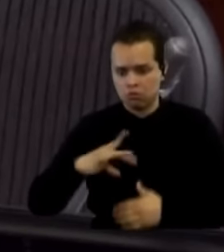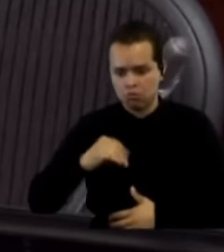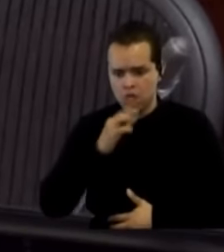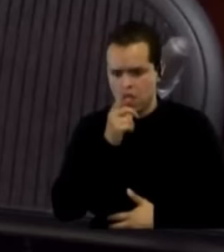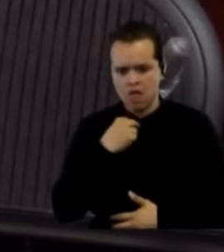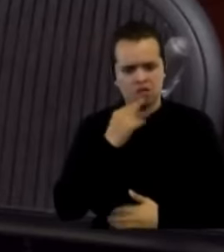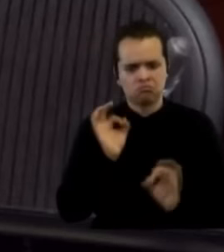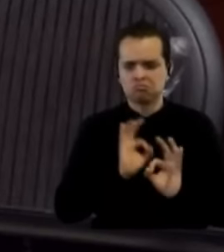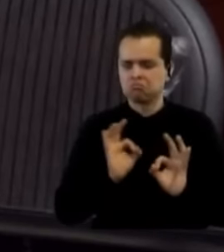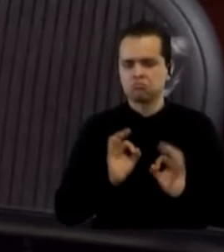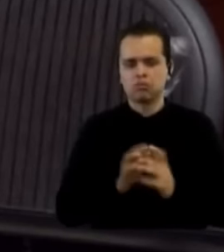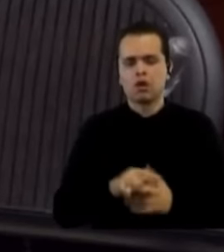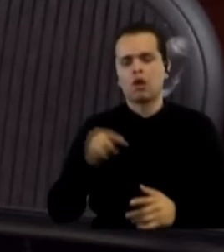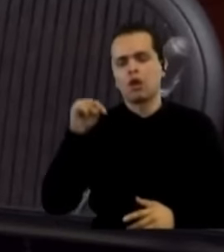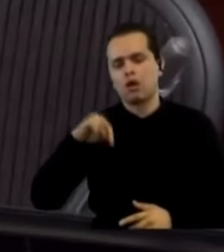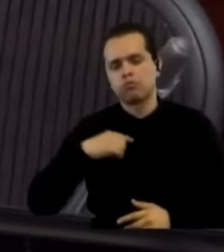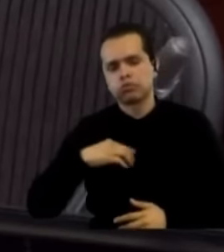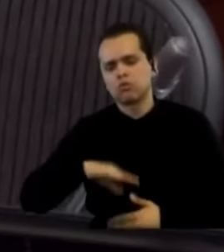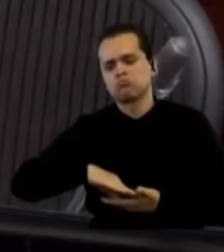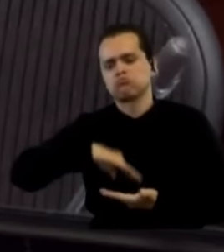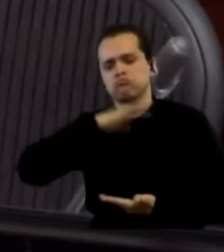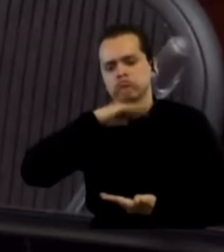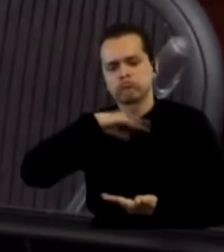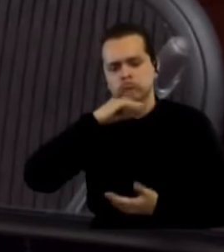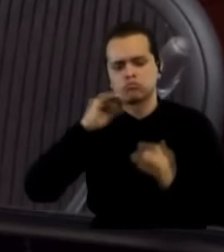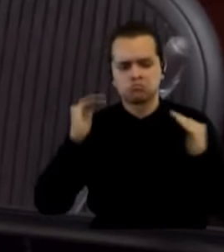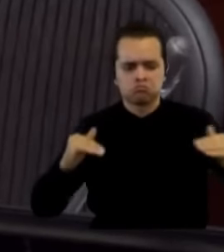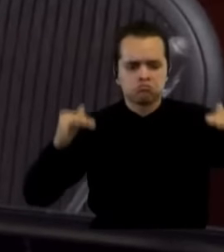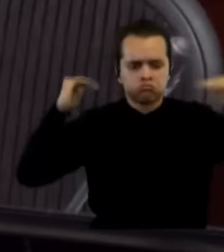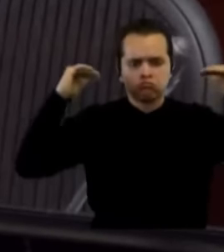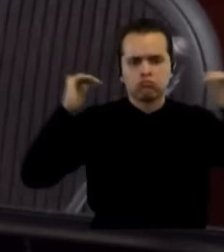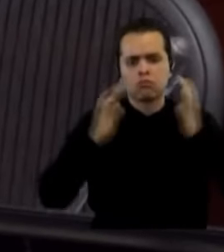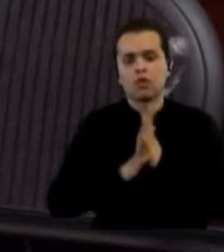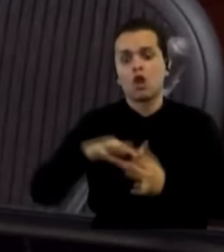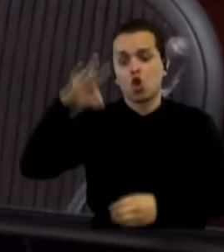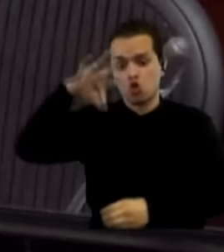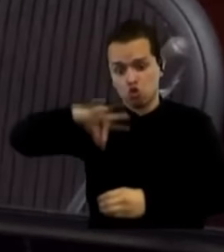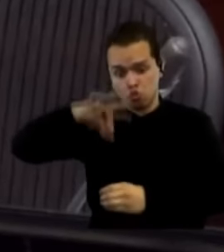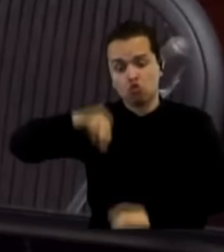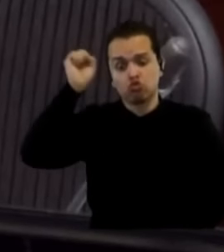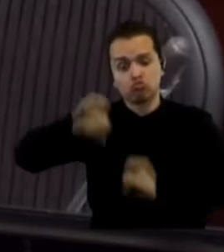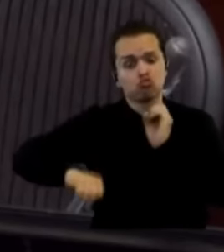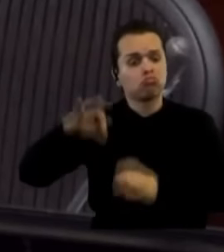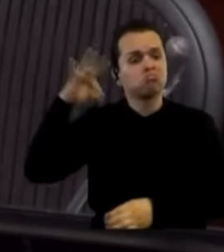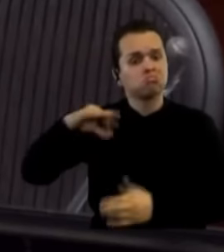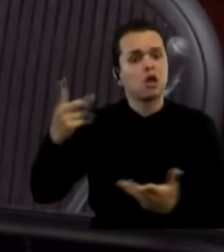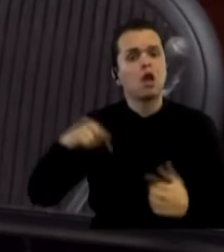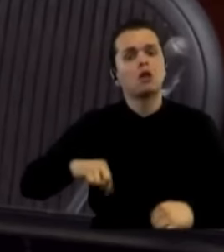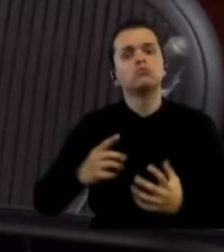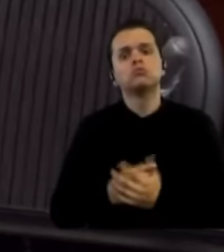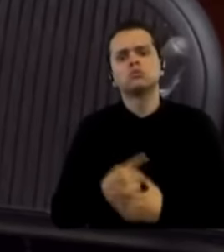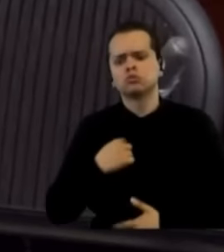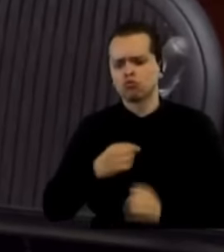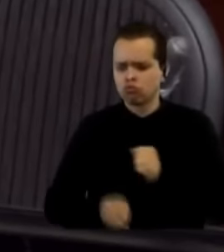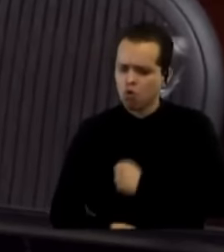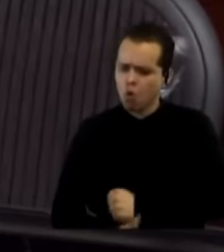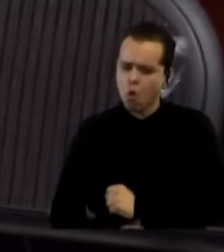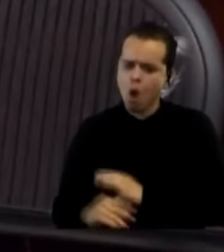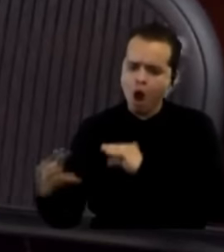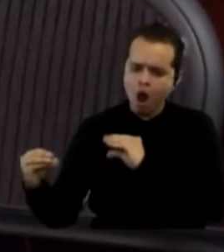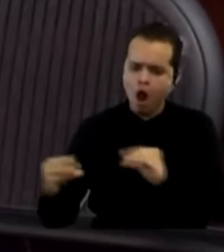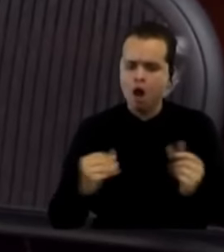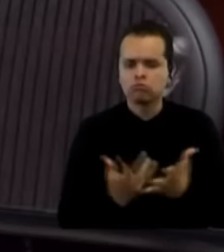valía. Aquí tenemos la suficiente estatura y los votos y la legitimidad. Si vamos a